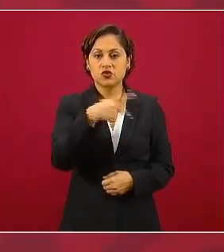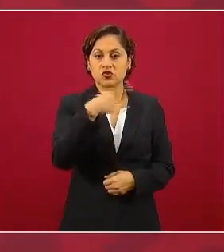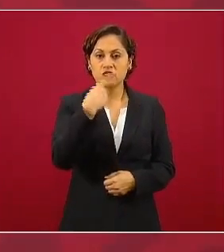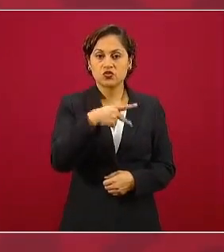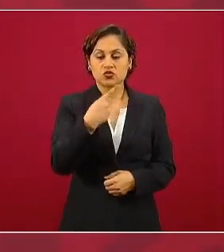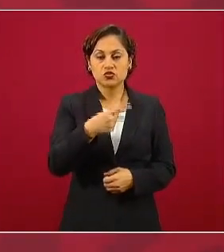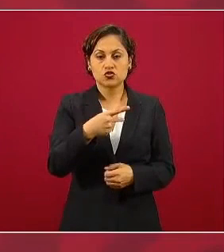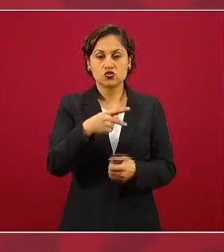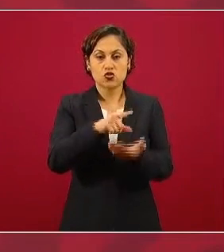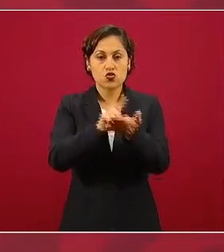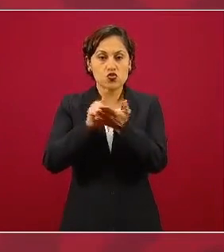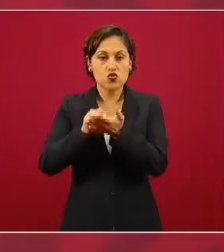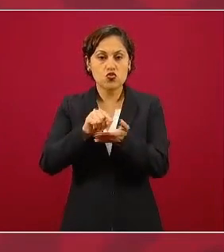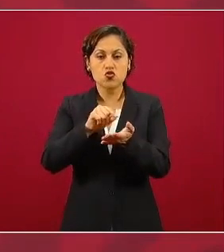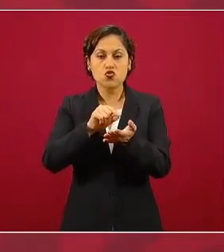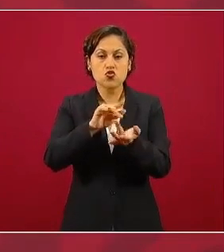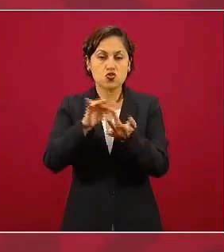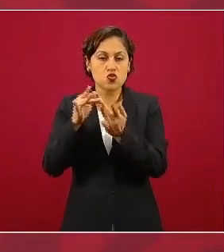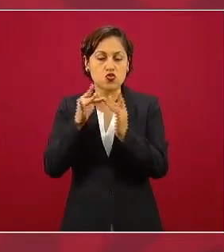convencimiento,